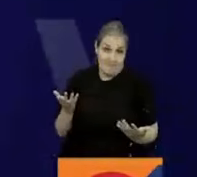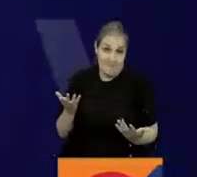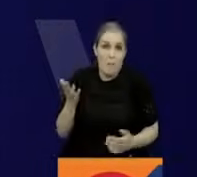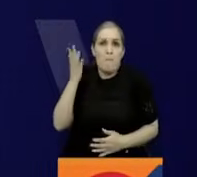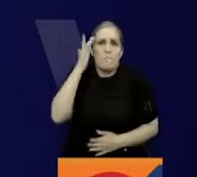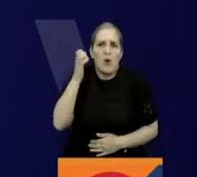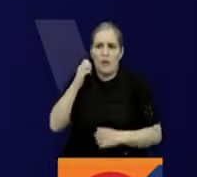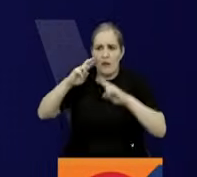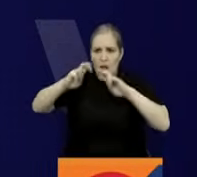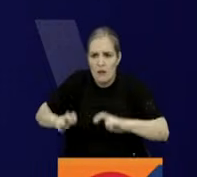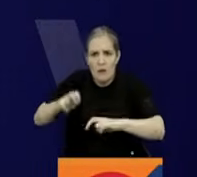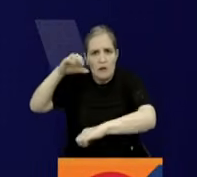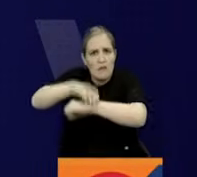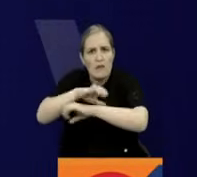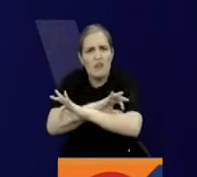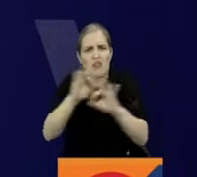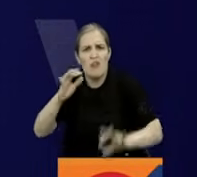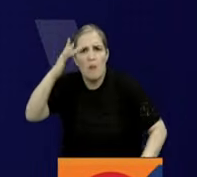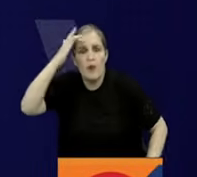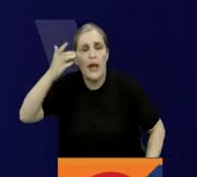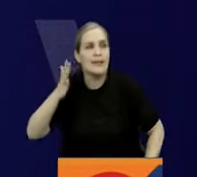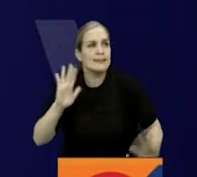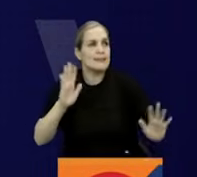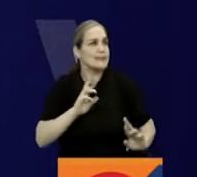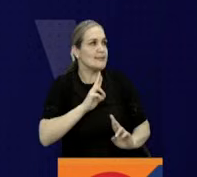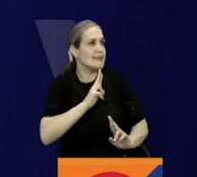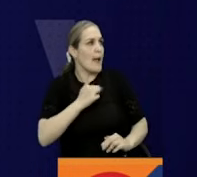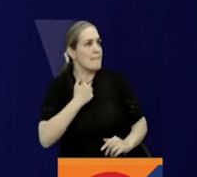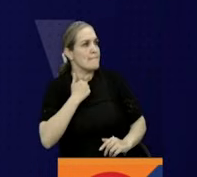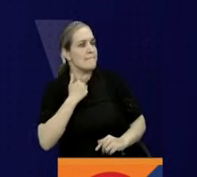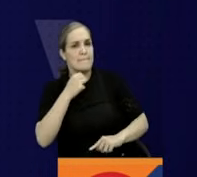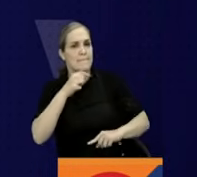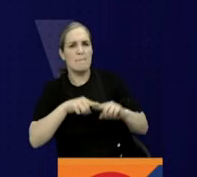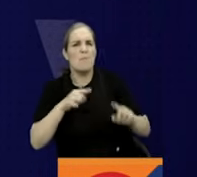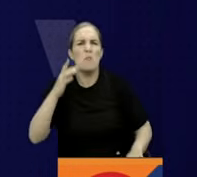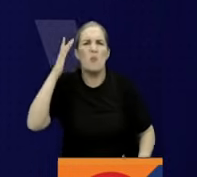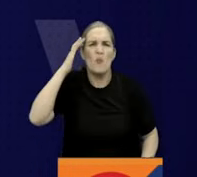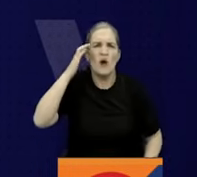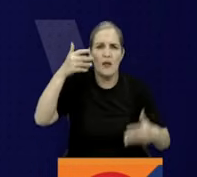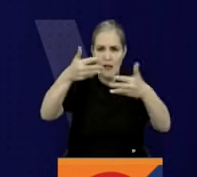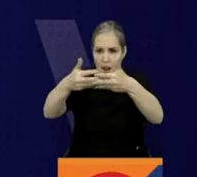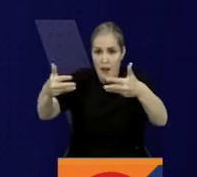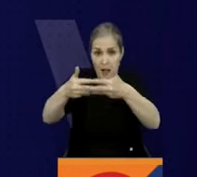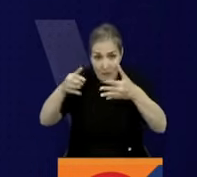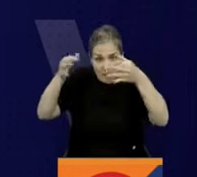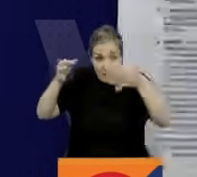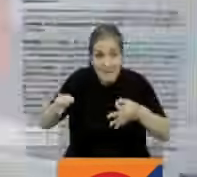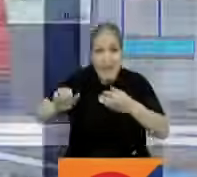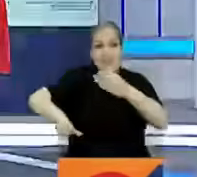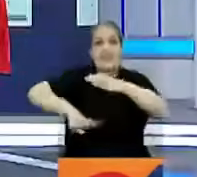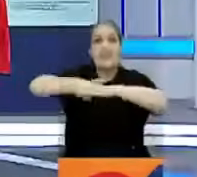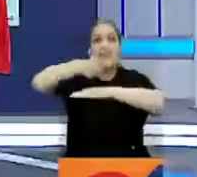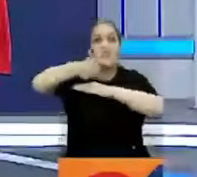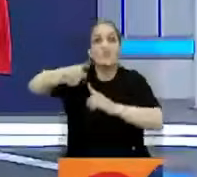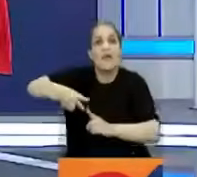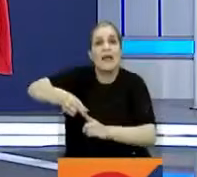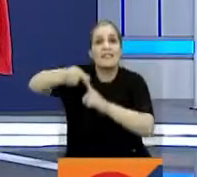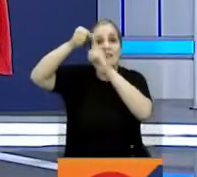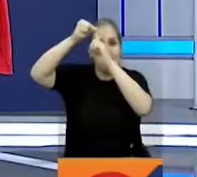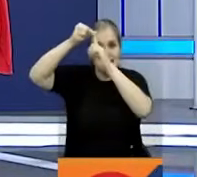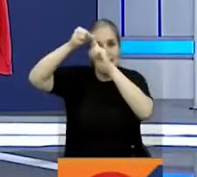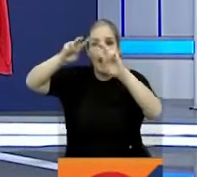sido judicializado por la Fiscalía. Ahora, según este otro documento que revelamos de la Dirección Especializada contra